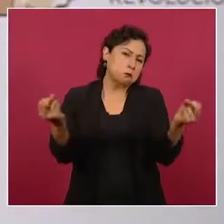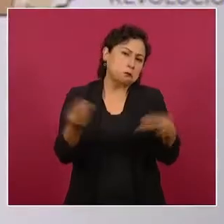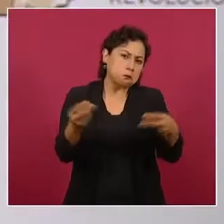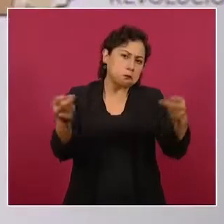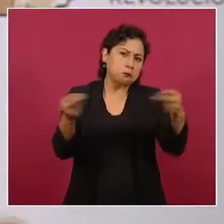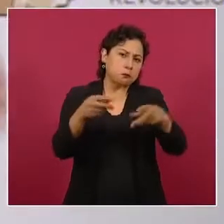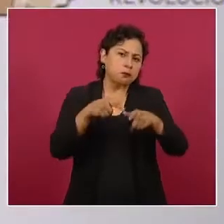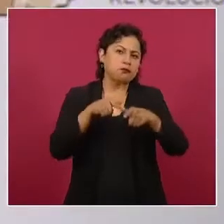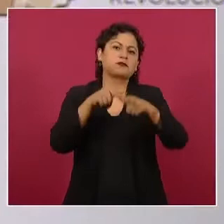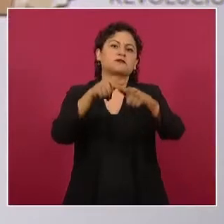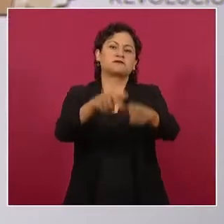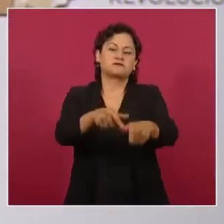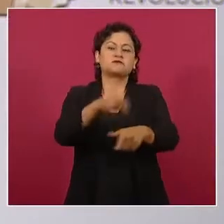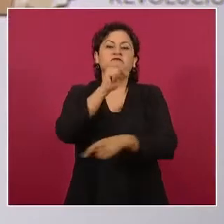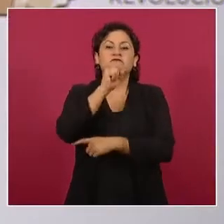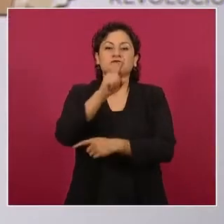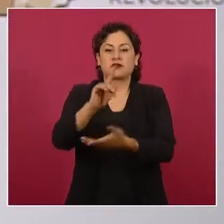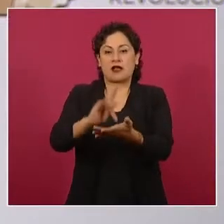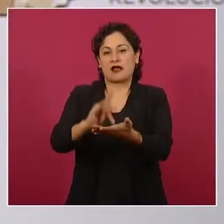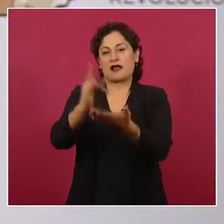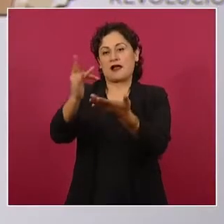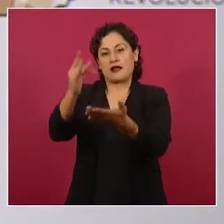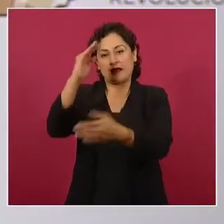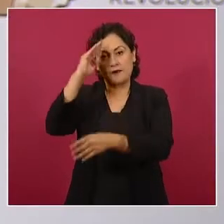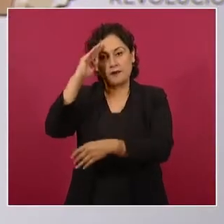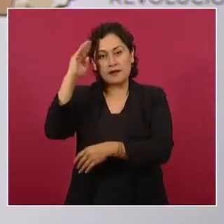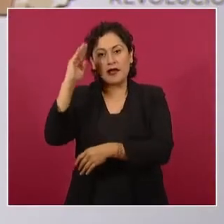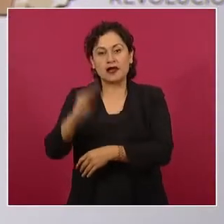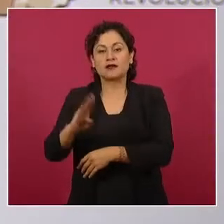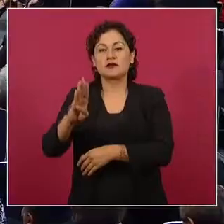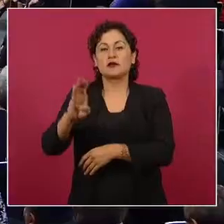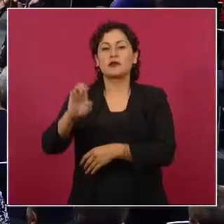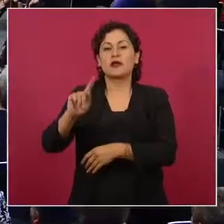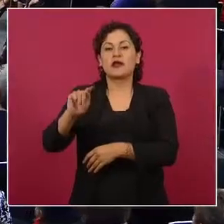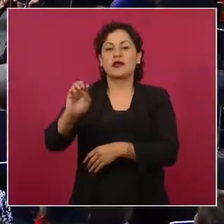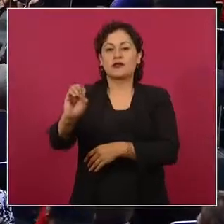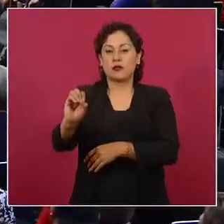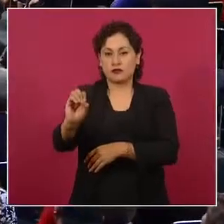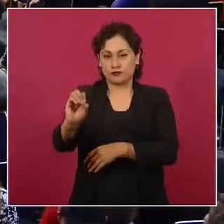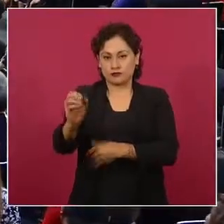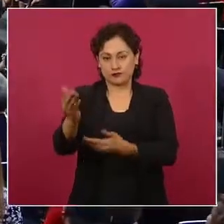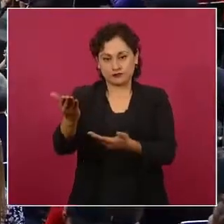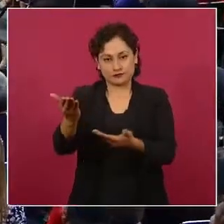agradecerle mucho al maestro Beto,